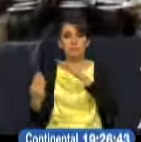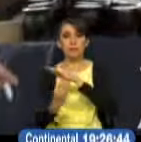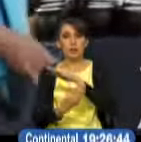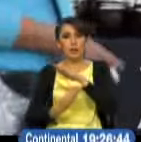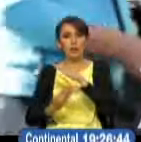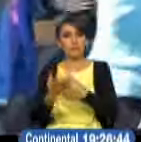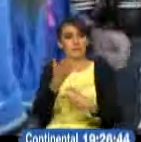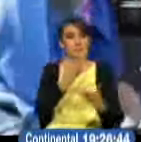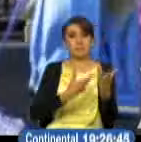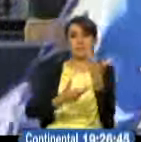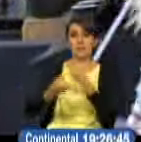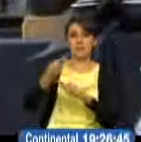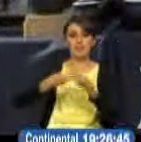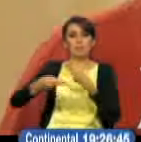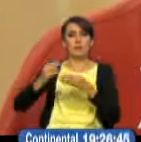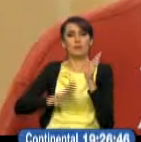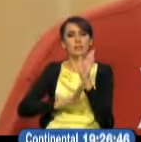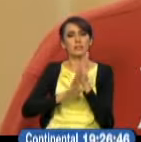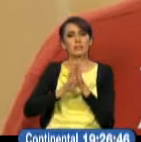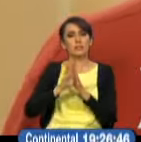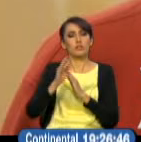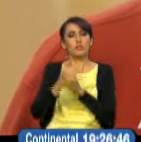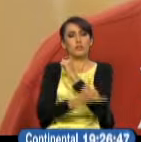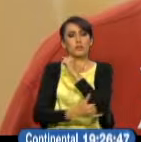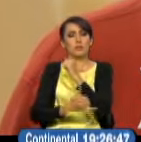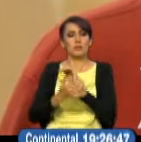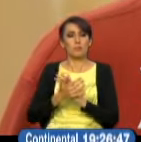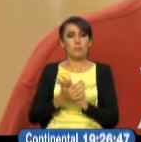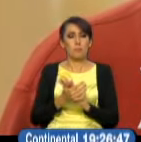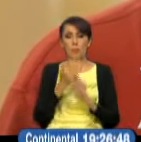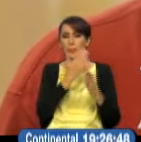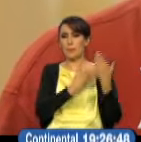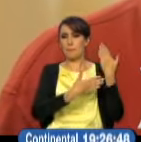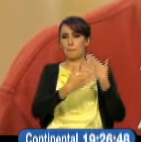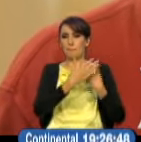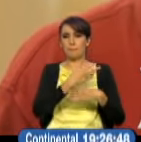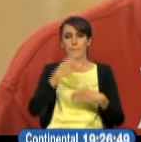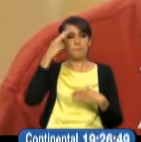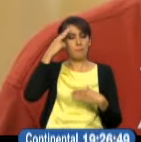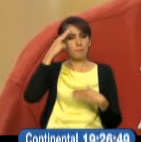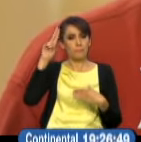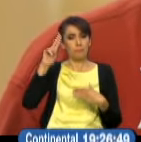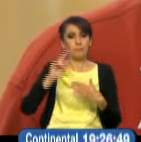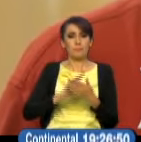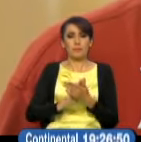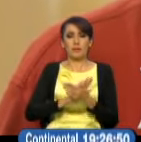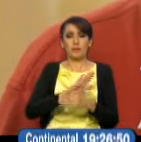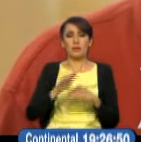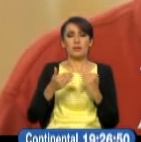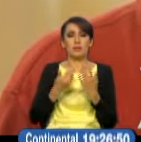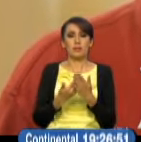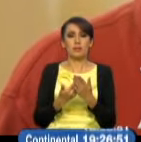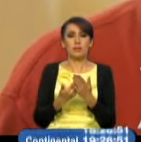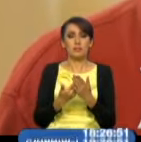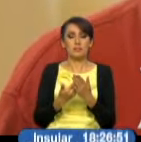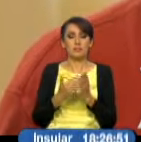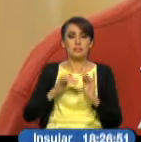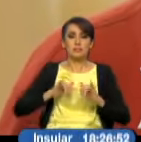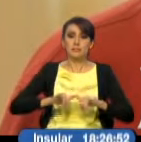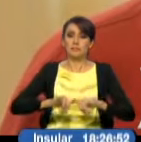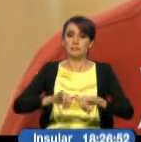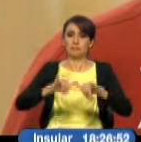buenos emprendimientos para el desarrollo. Uruguay tiene a lo largo de su historia, ha sido un país que ha estado tratando de estar a la avanzada